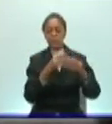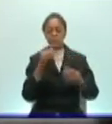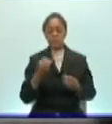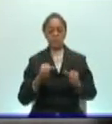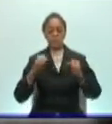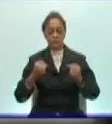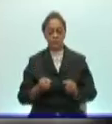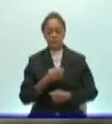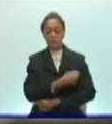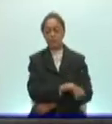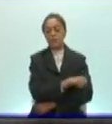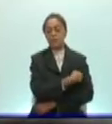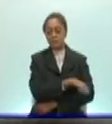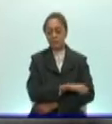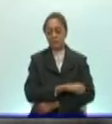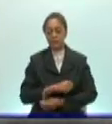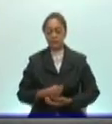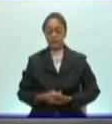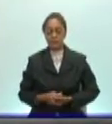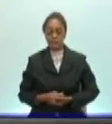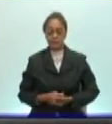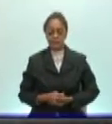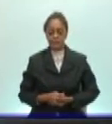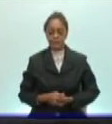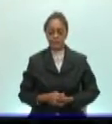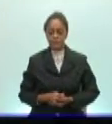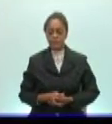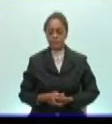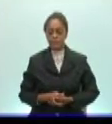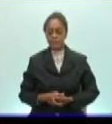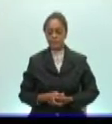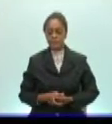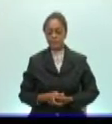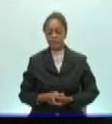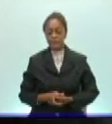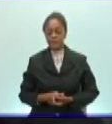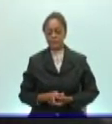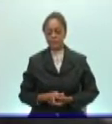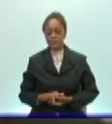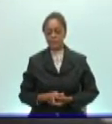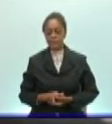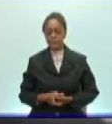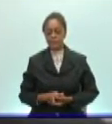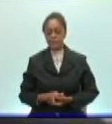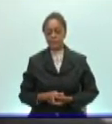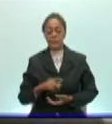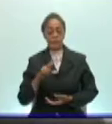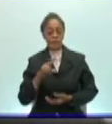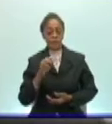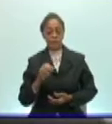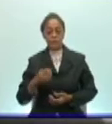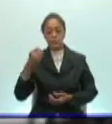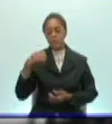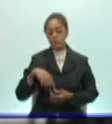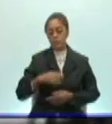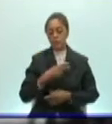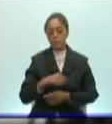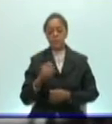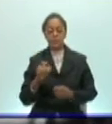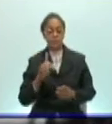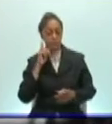el pueblo. De nuevo la patria tiene que distraer su